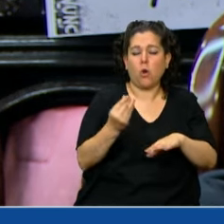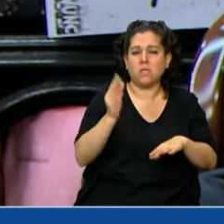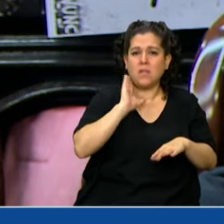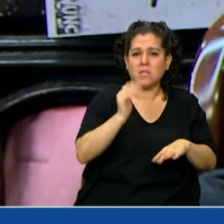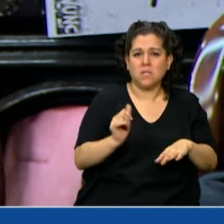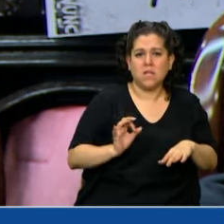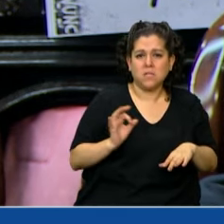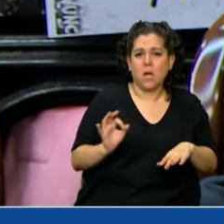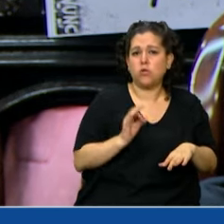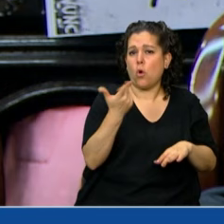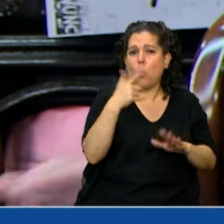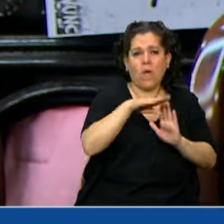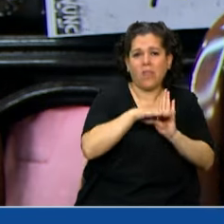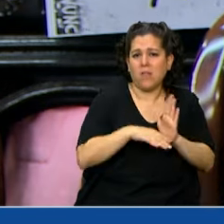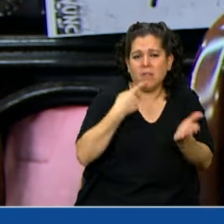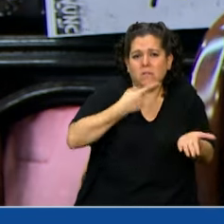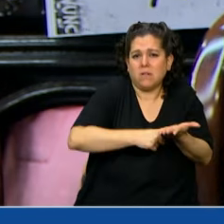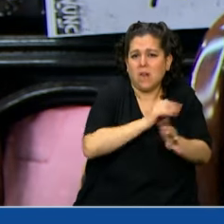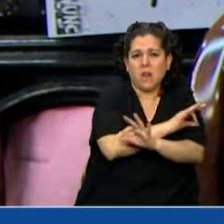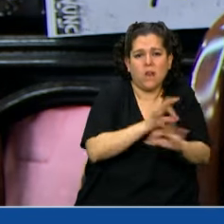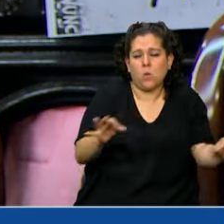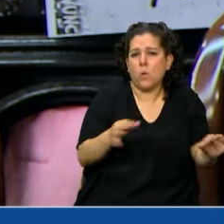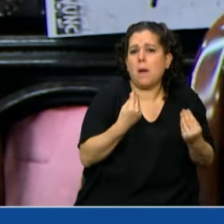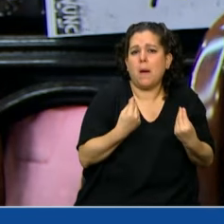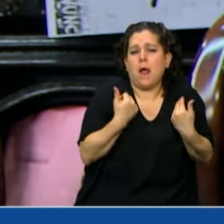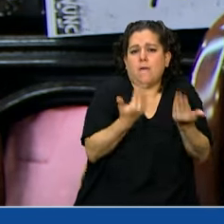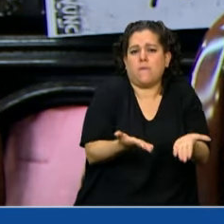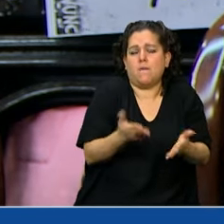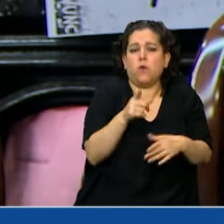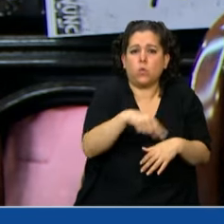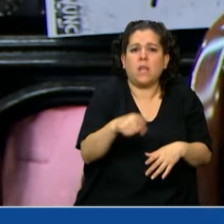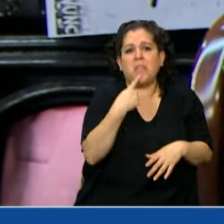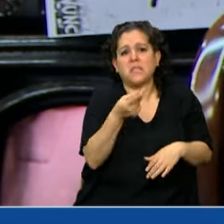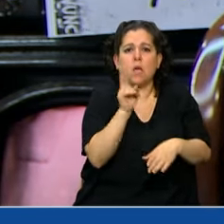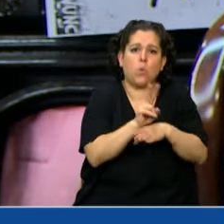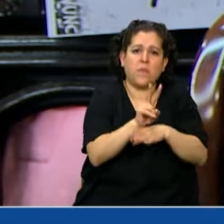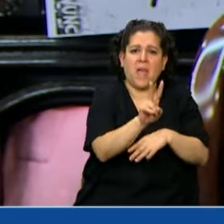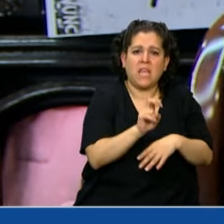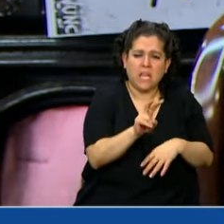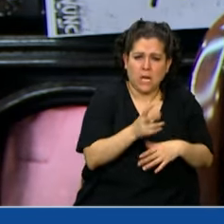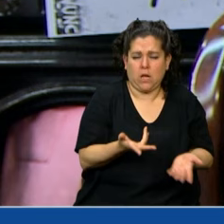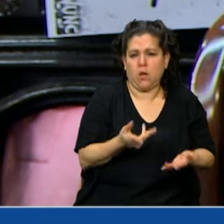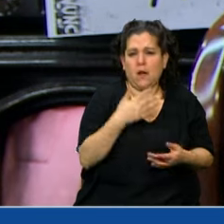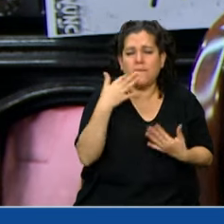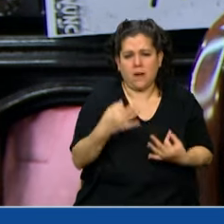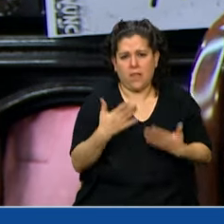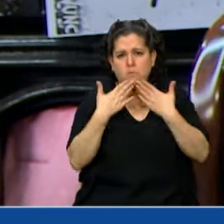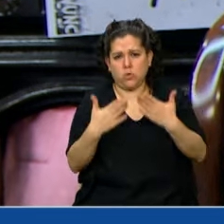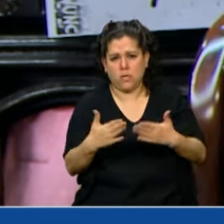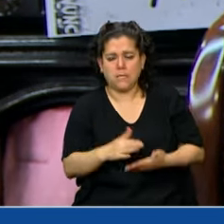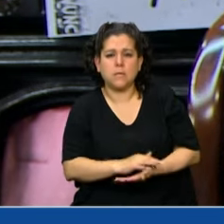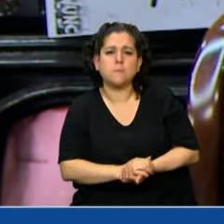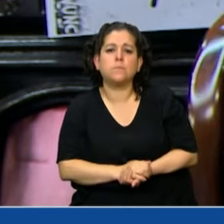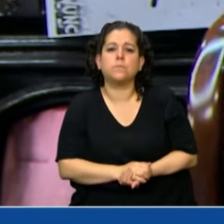una sola medida que hayan tomado para favorecer lo que ustedes dicen cuidar acá que es a los inquilinos y las inquilinas Muchas gracias señora